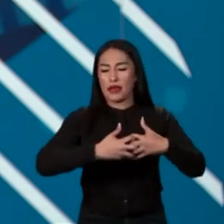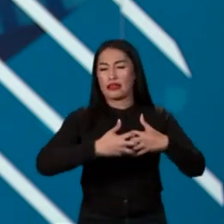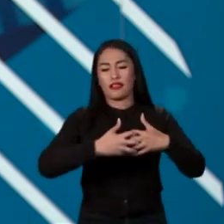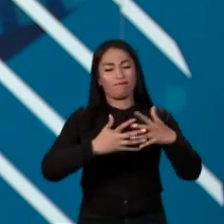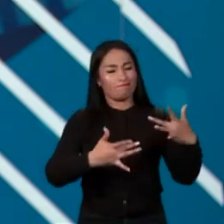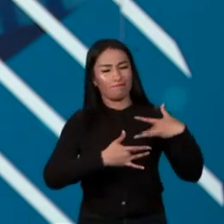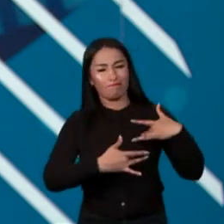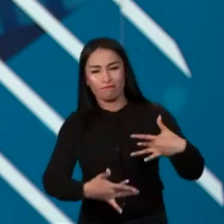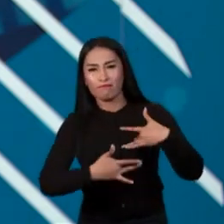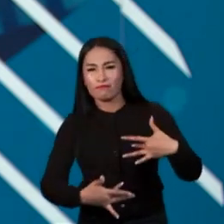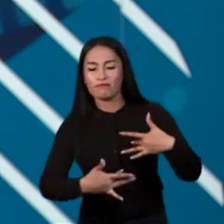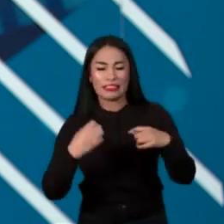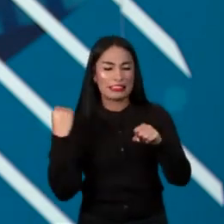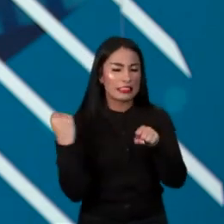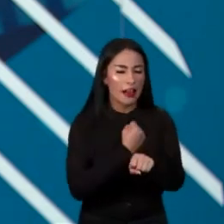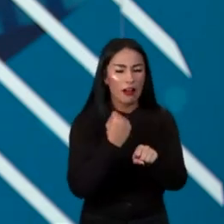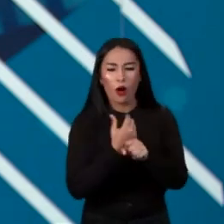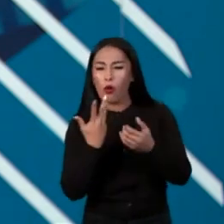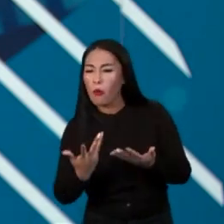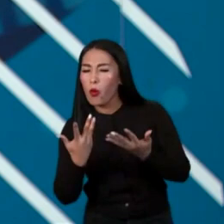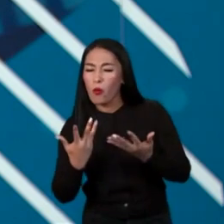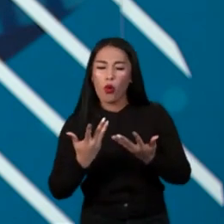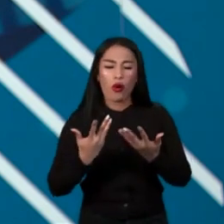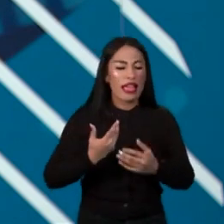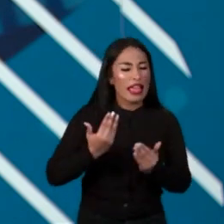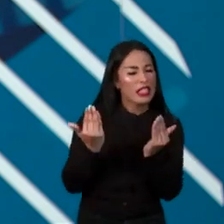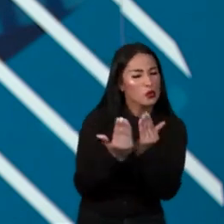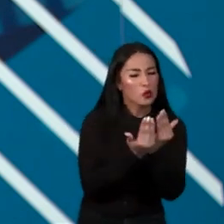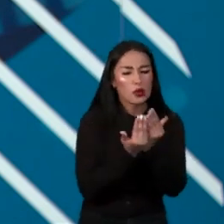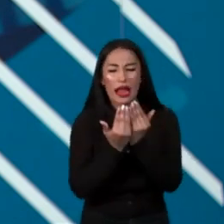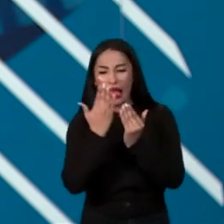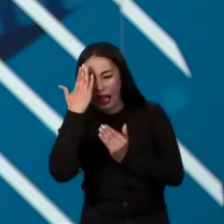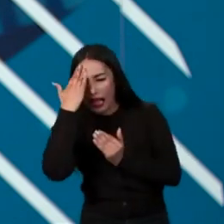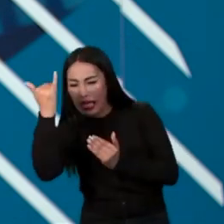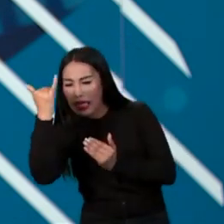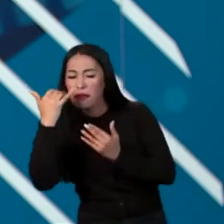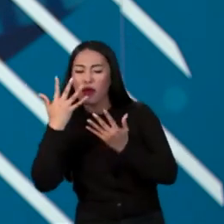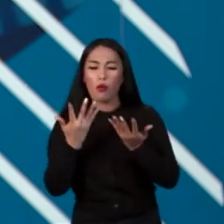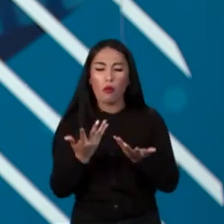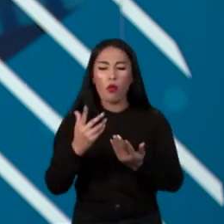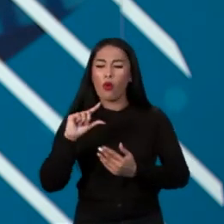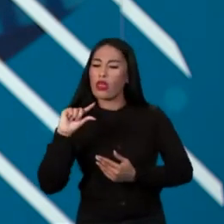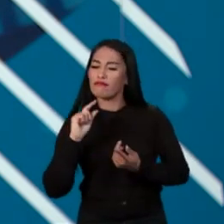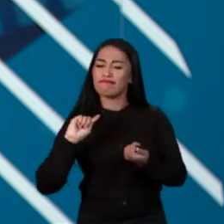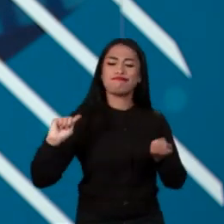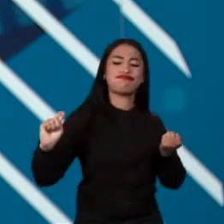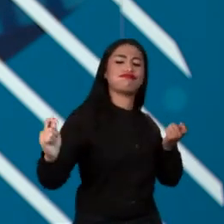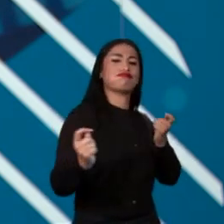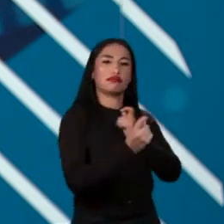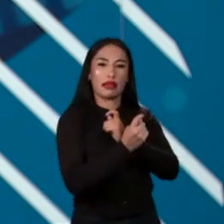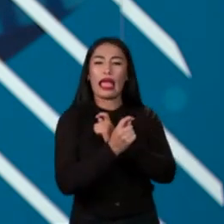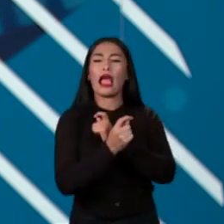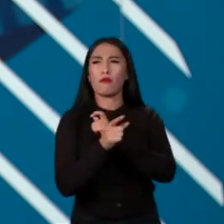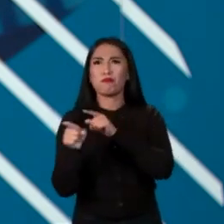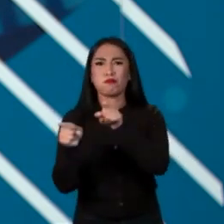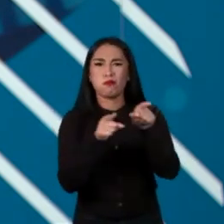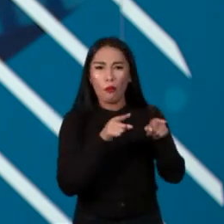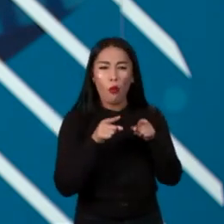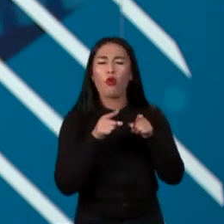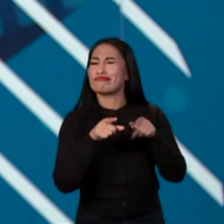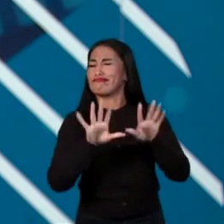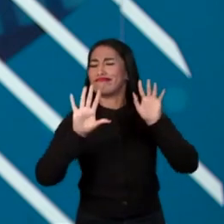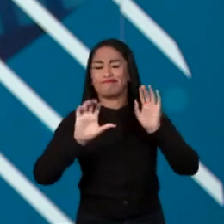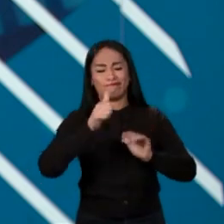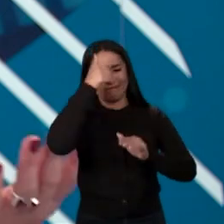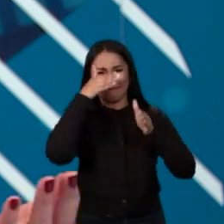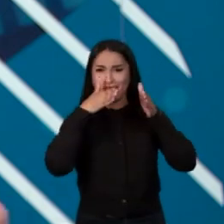es la incorporación de la transformación digital en las instituciones de educación superior, y también